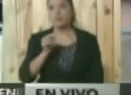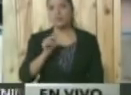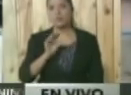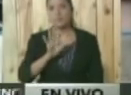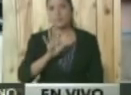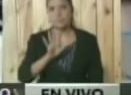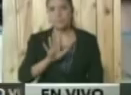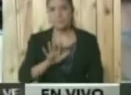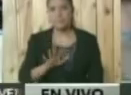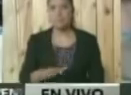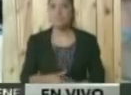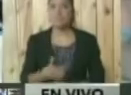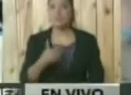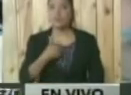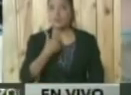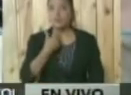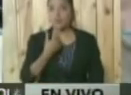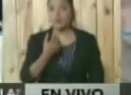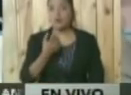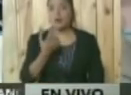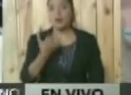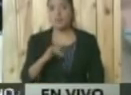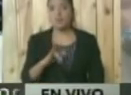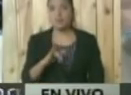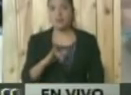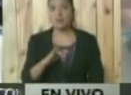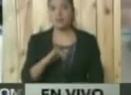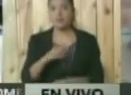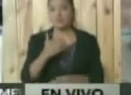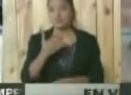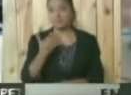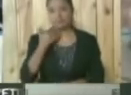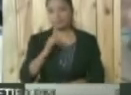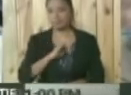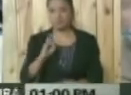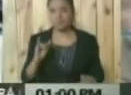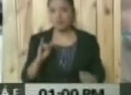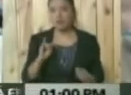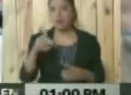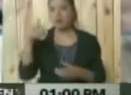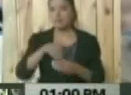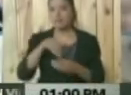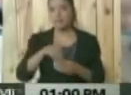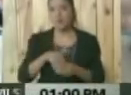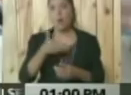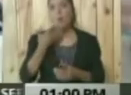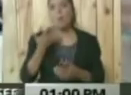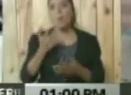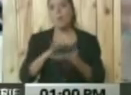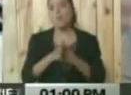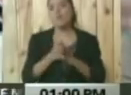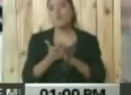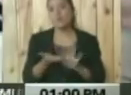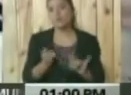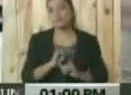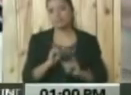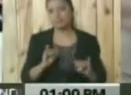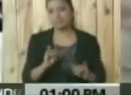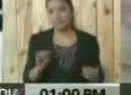que yo lo llamé que había sido un mortinato el referendo revocatorio, que murió al nacer. No se